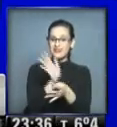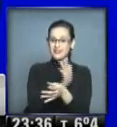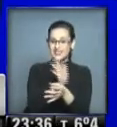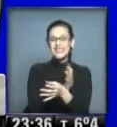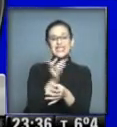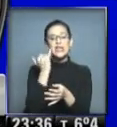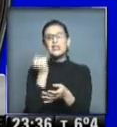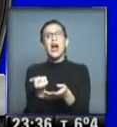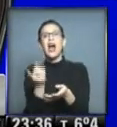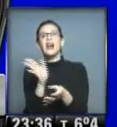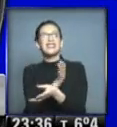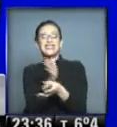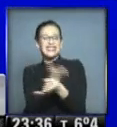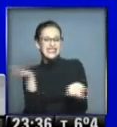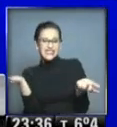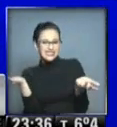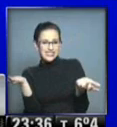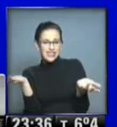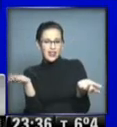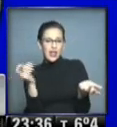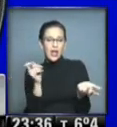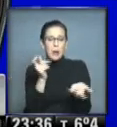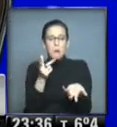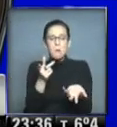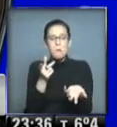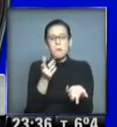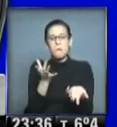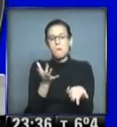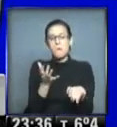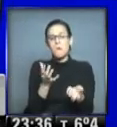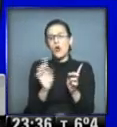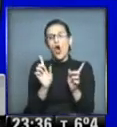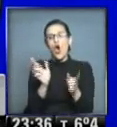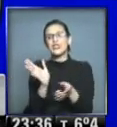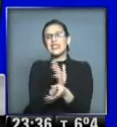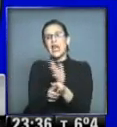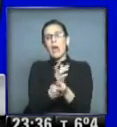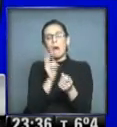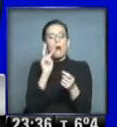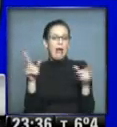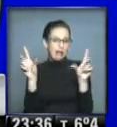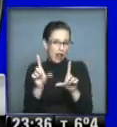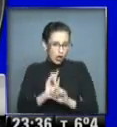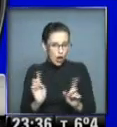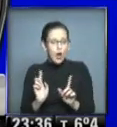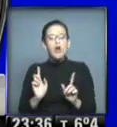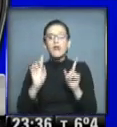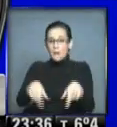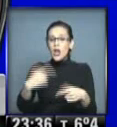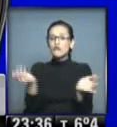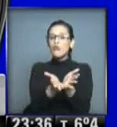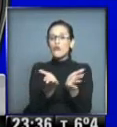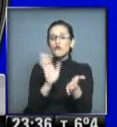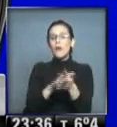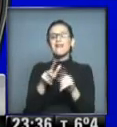cine más de autor y menos comercial, también me estudié toda la parte técnica y bueno,